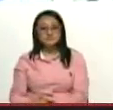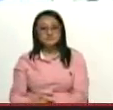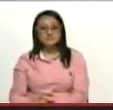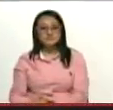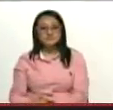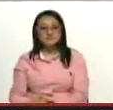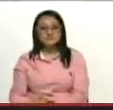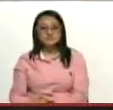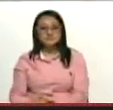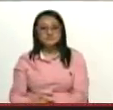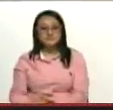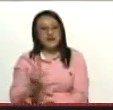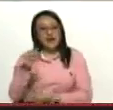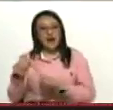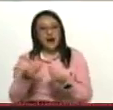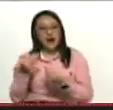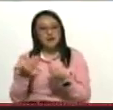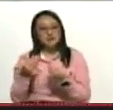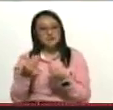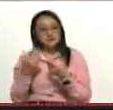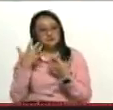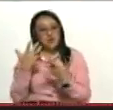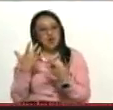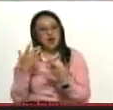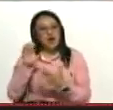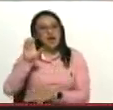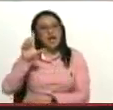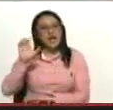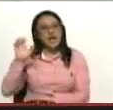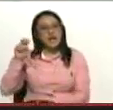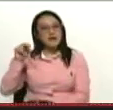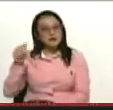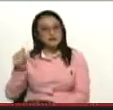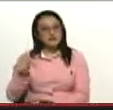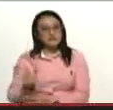el hace una alusión a Elena